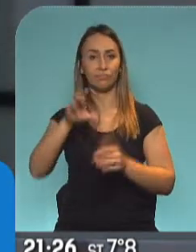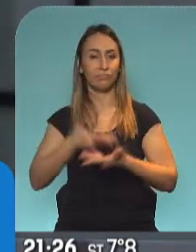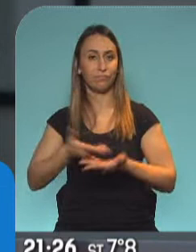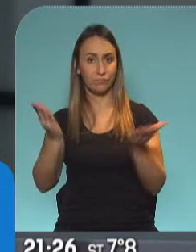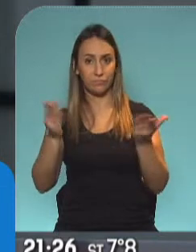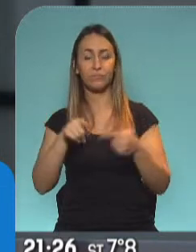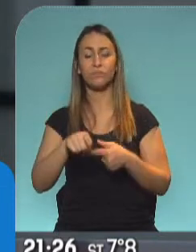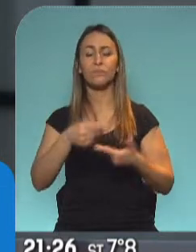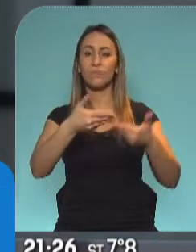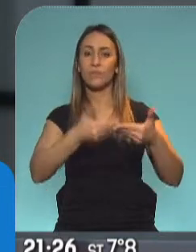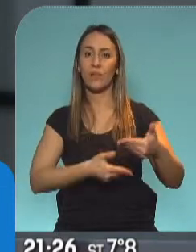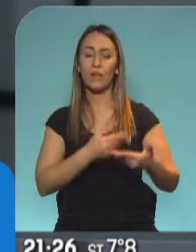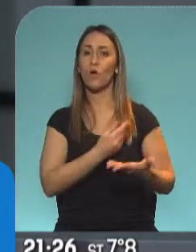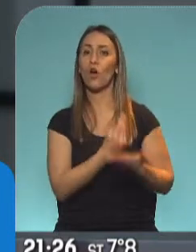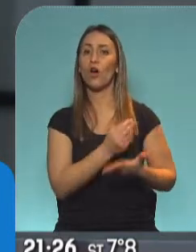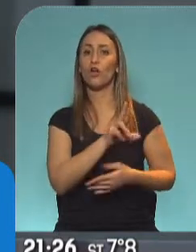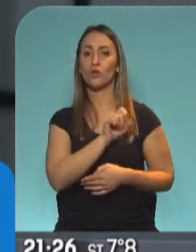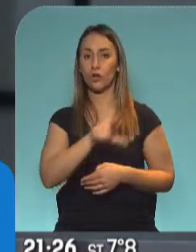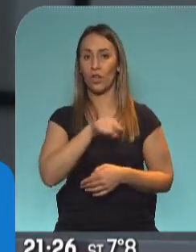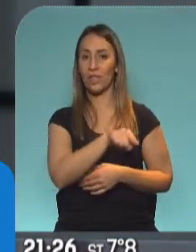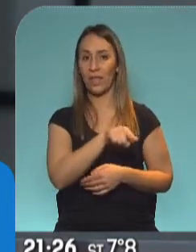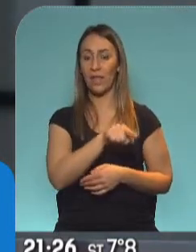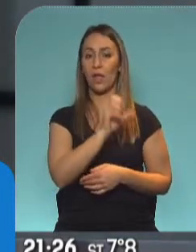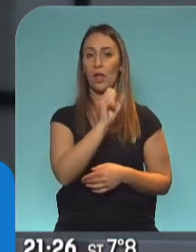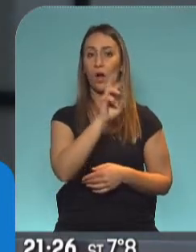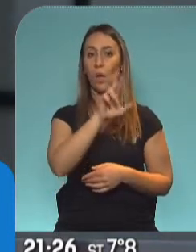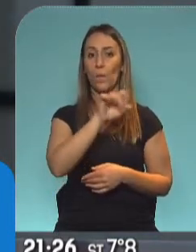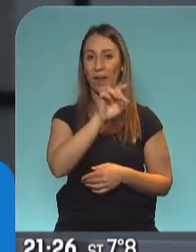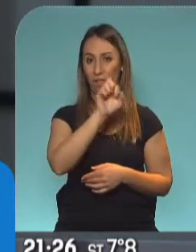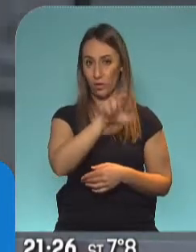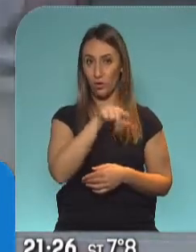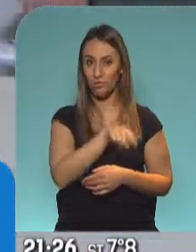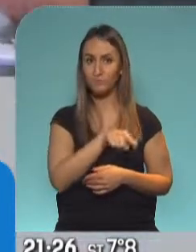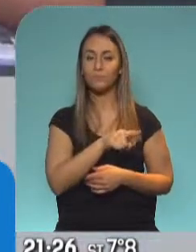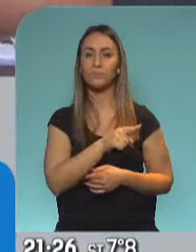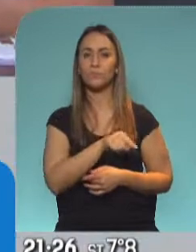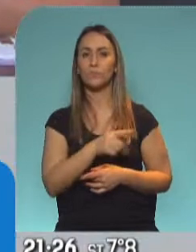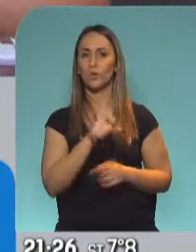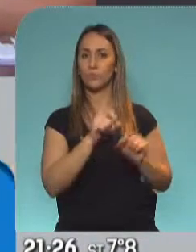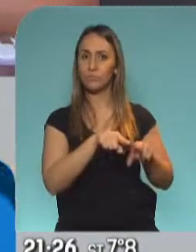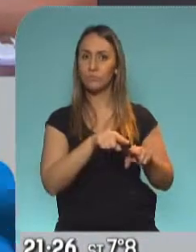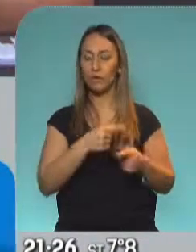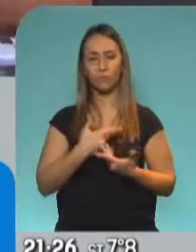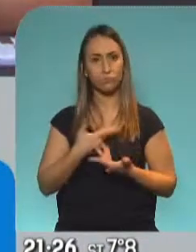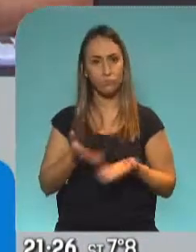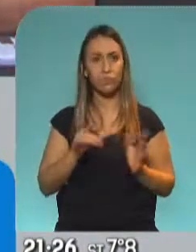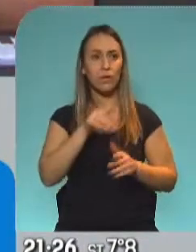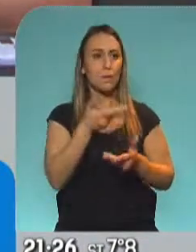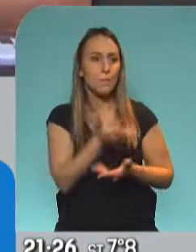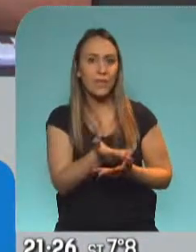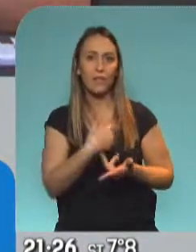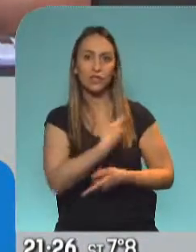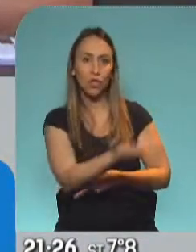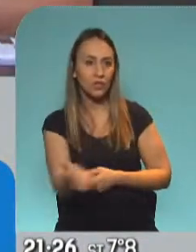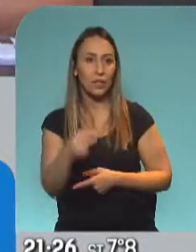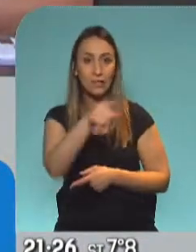papel de López Obrador, donde dicen que ha sumado una actitud a llamar a contribuir a la sociedad, a colaborar a la